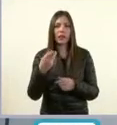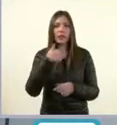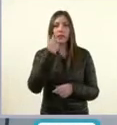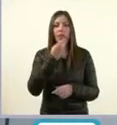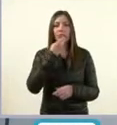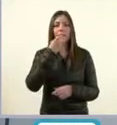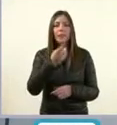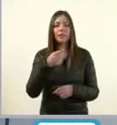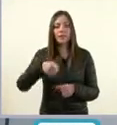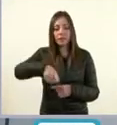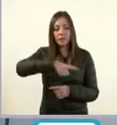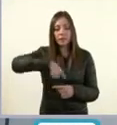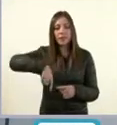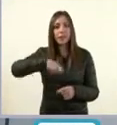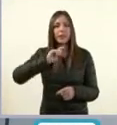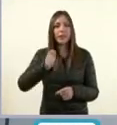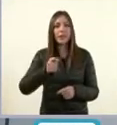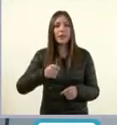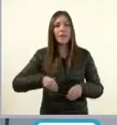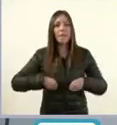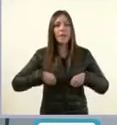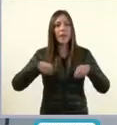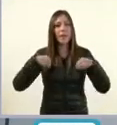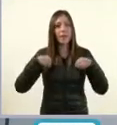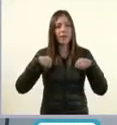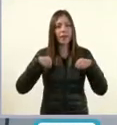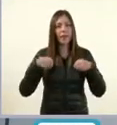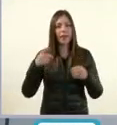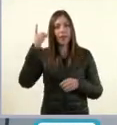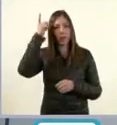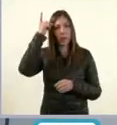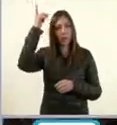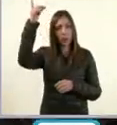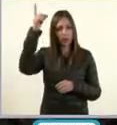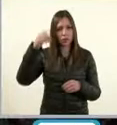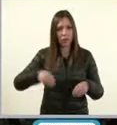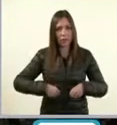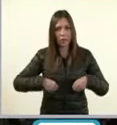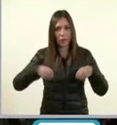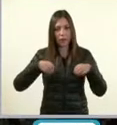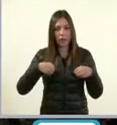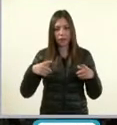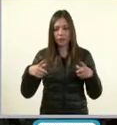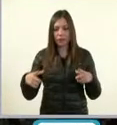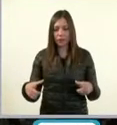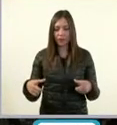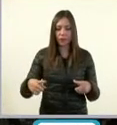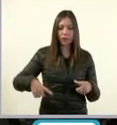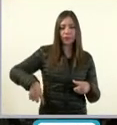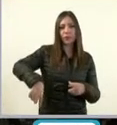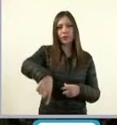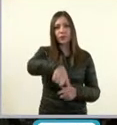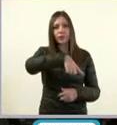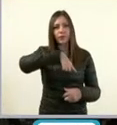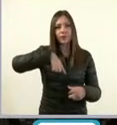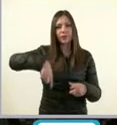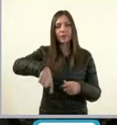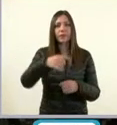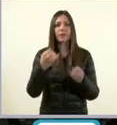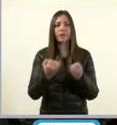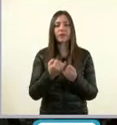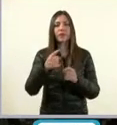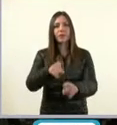Ok. Simboliza la vida de Dios, la circularidad de la vida y además